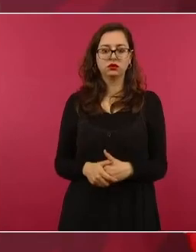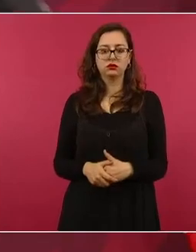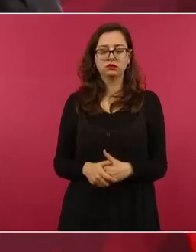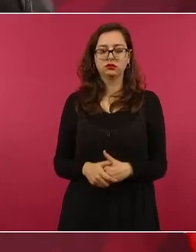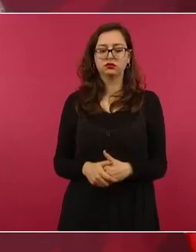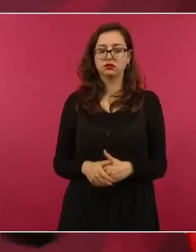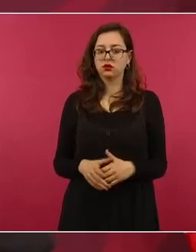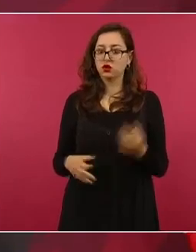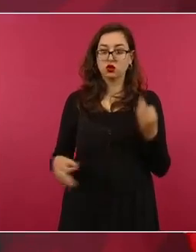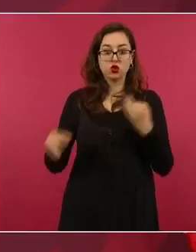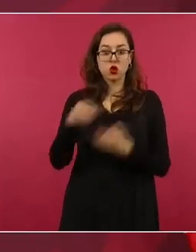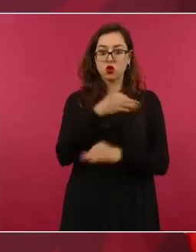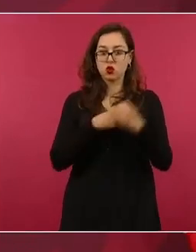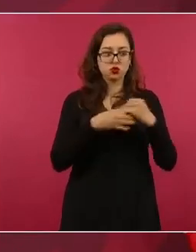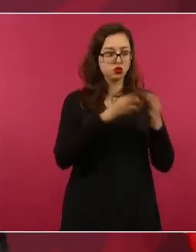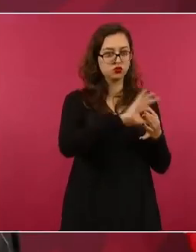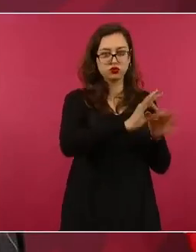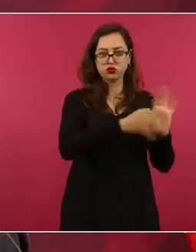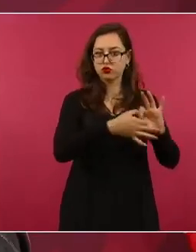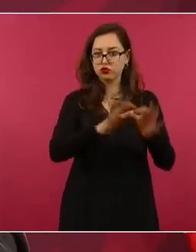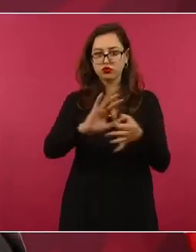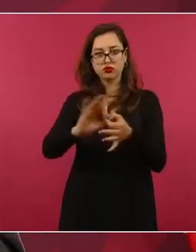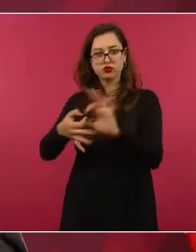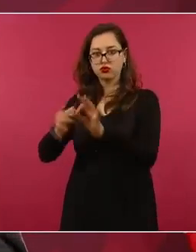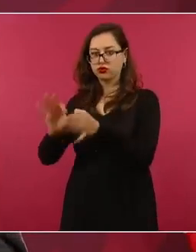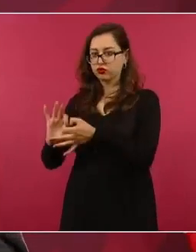Muy armado.